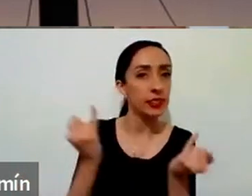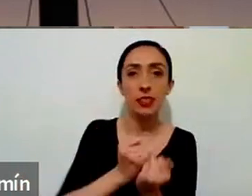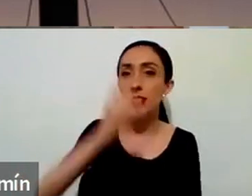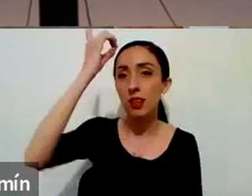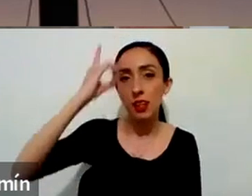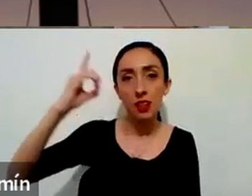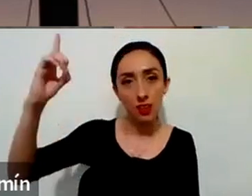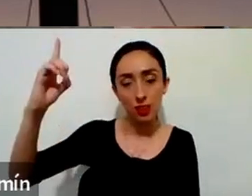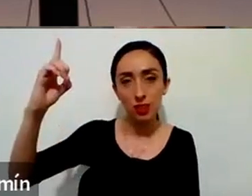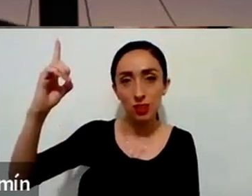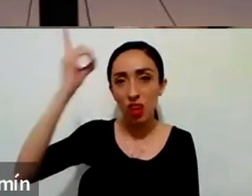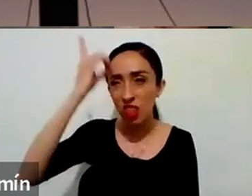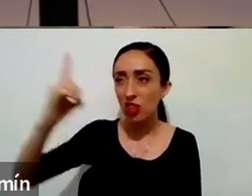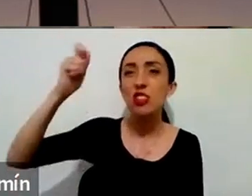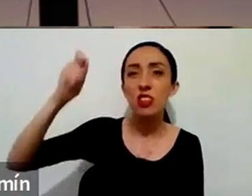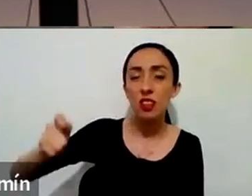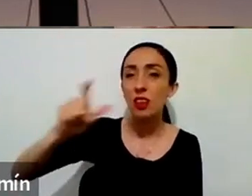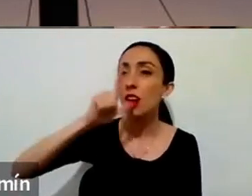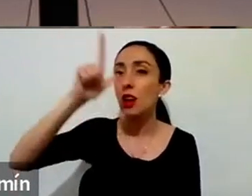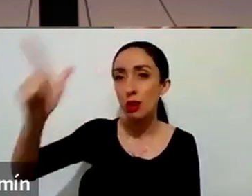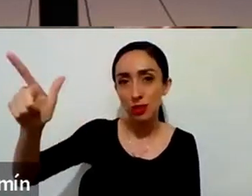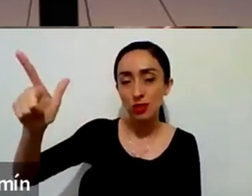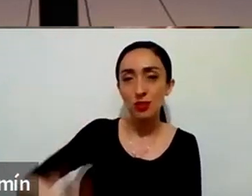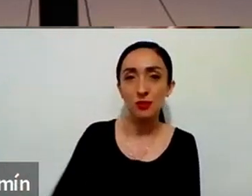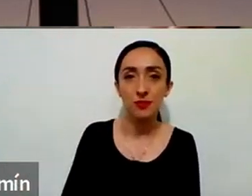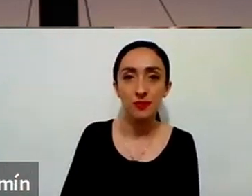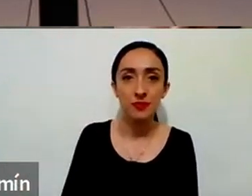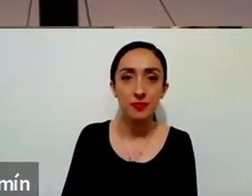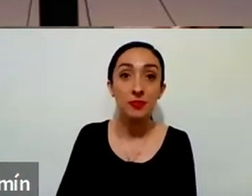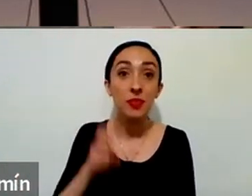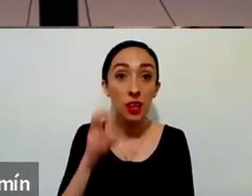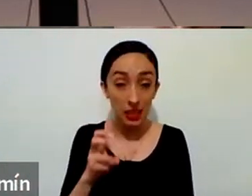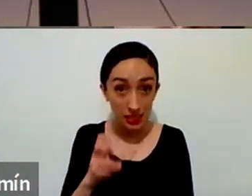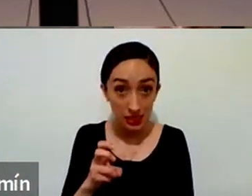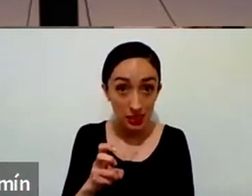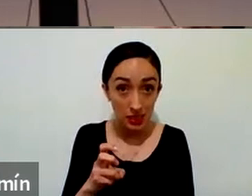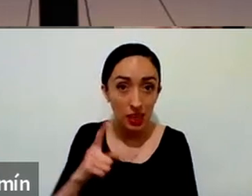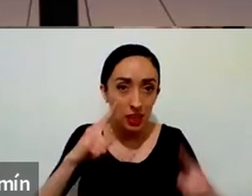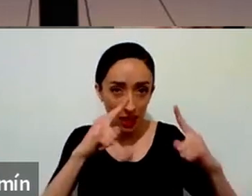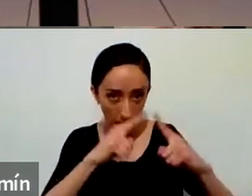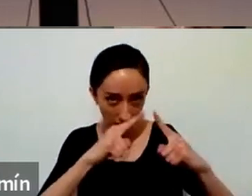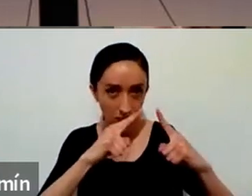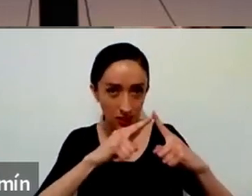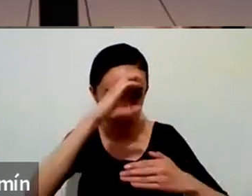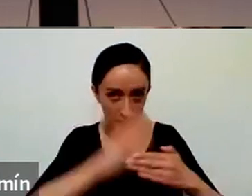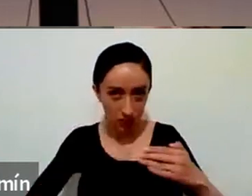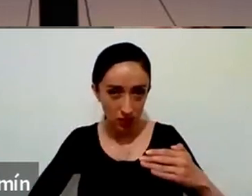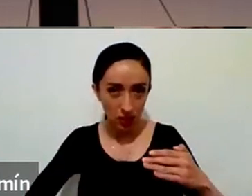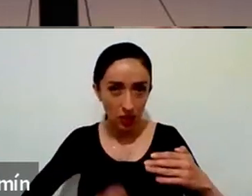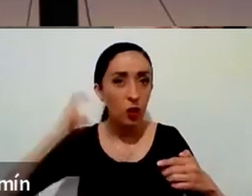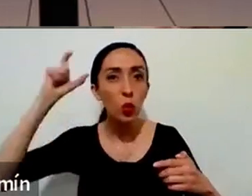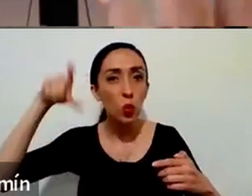es precisamente, hermanos, hermanas, lo que propone la iglesia en la Cuaresma: que nos aproximemos a